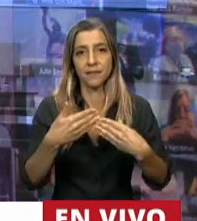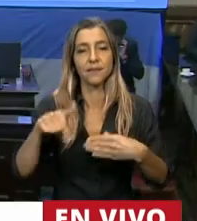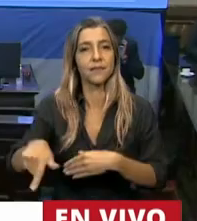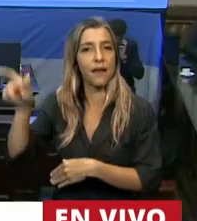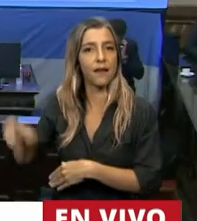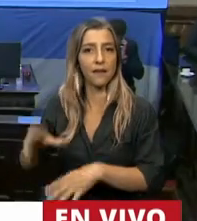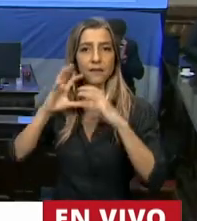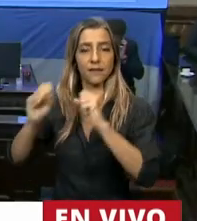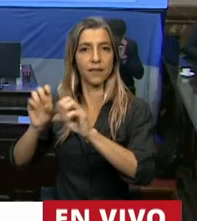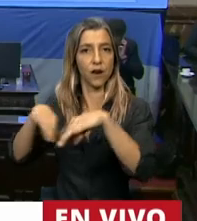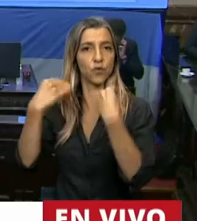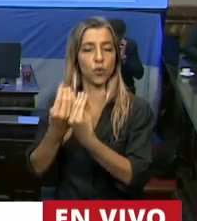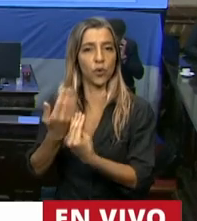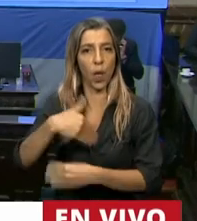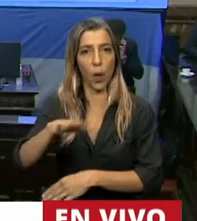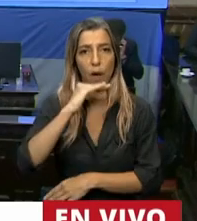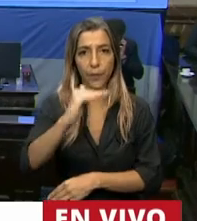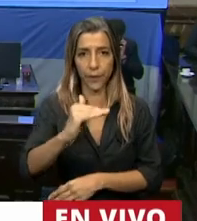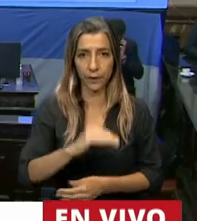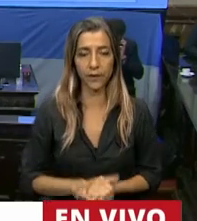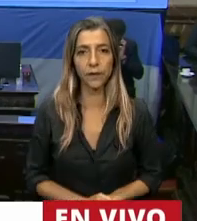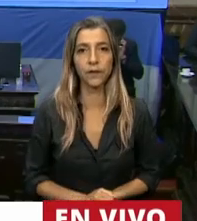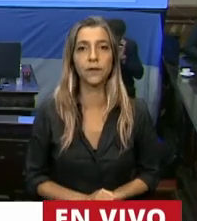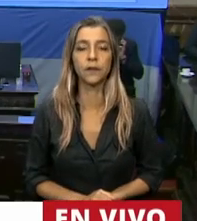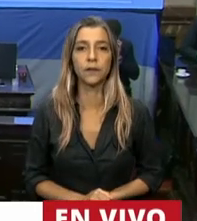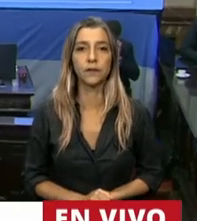dará lectura del resultado.